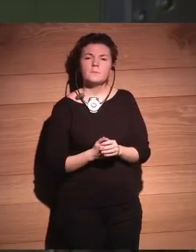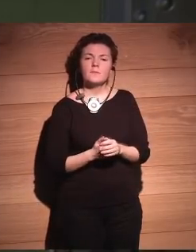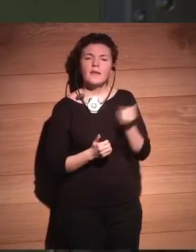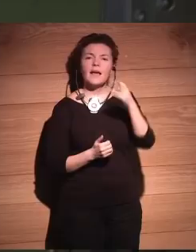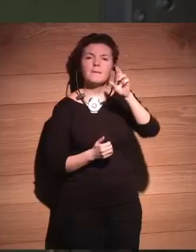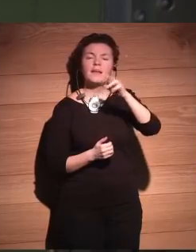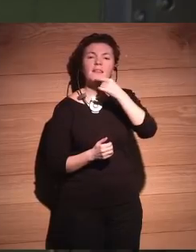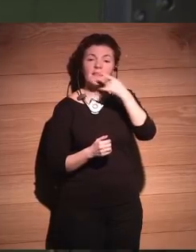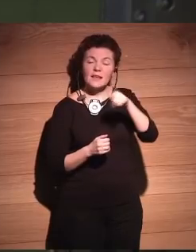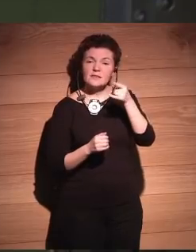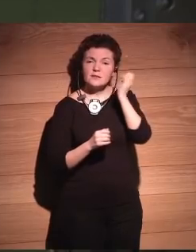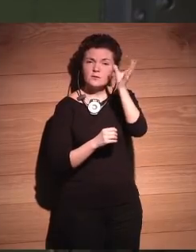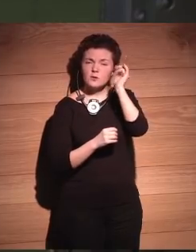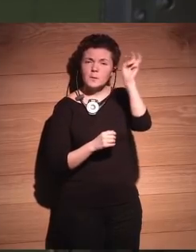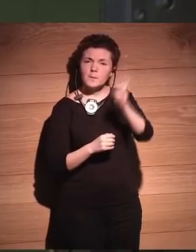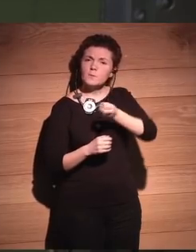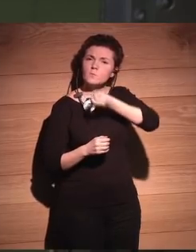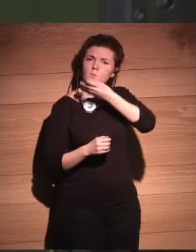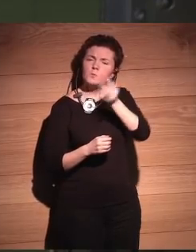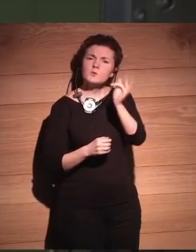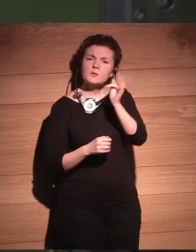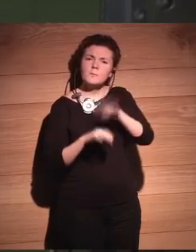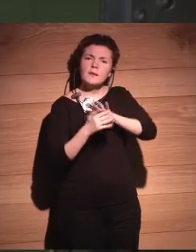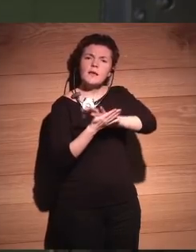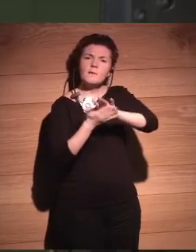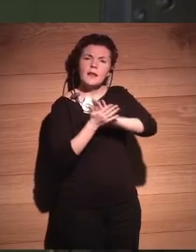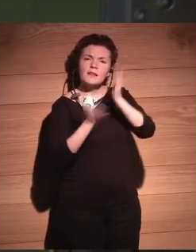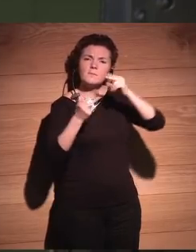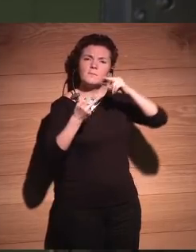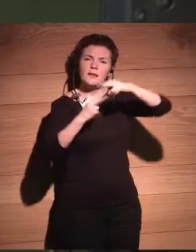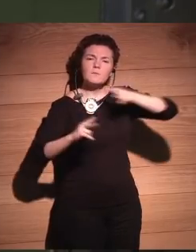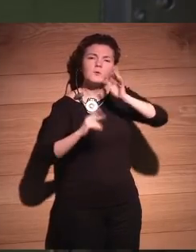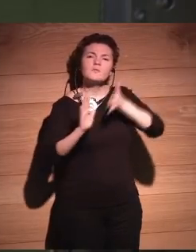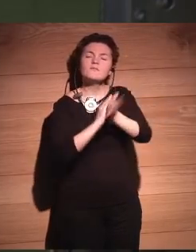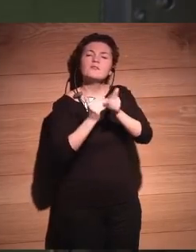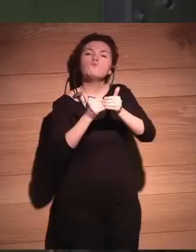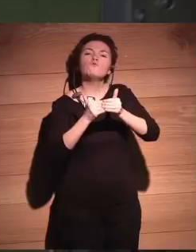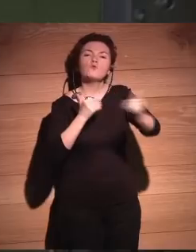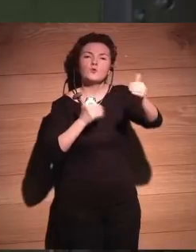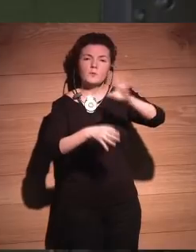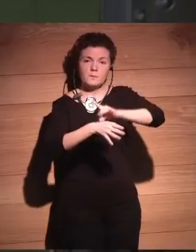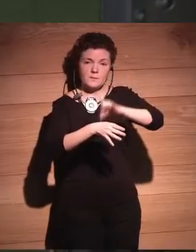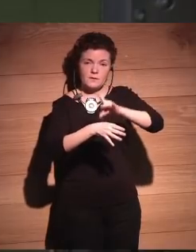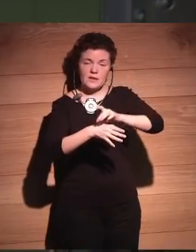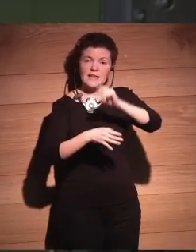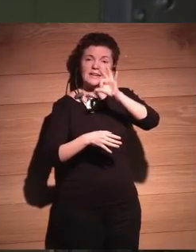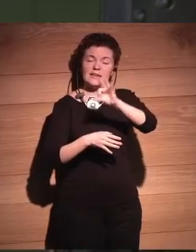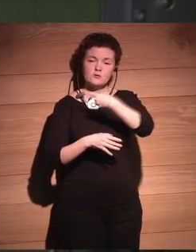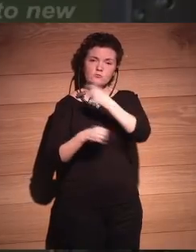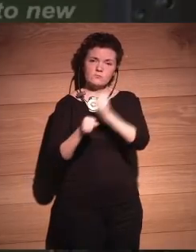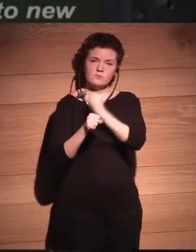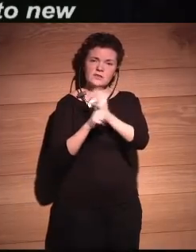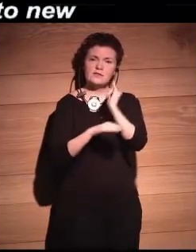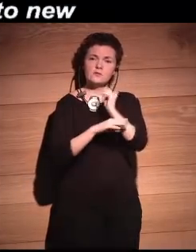una serie de estas charlas viene muy bien a la hora de hablar de la terapia génica porque es el futuro de la medicina. Chris y yo trabajamos en